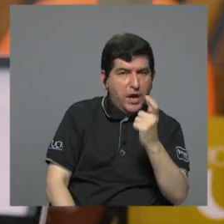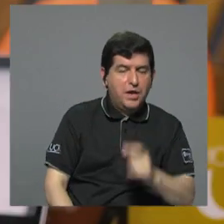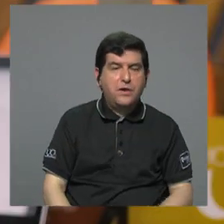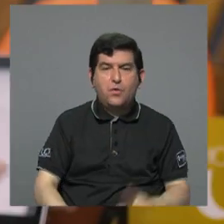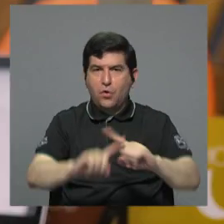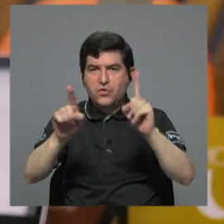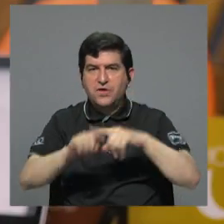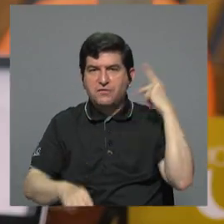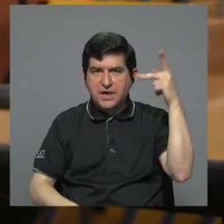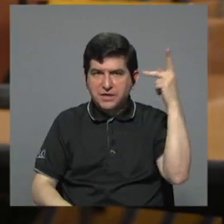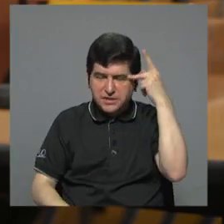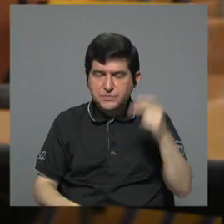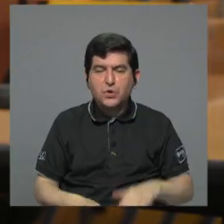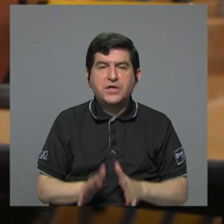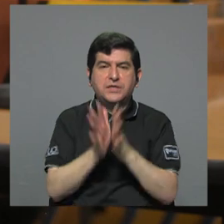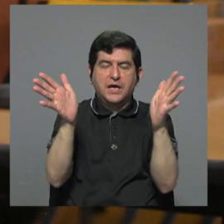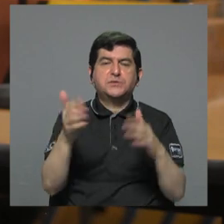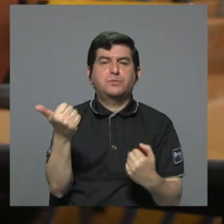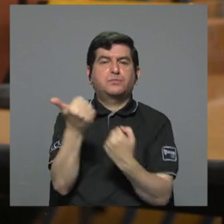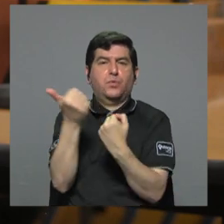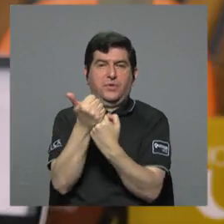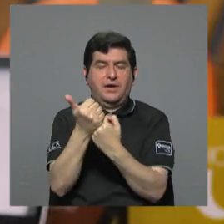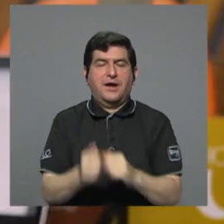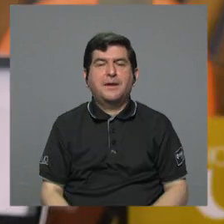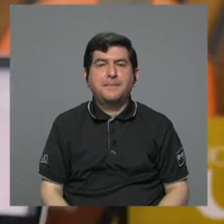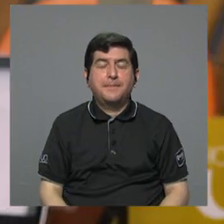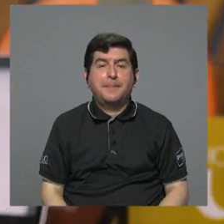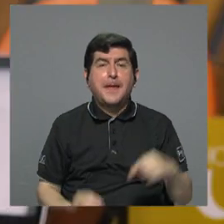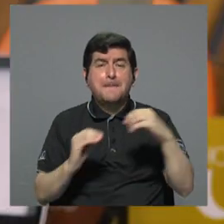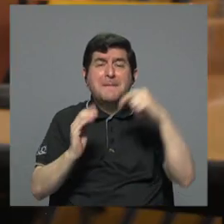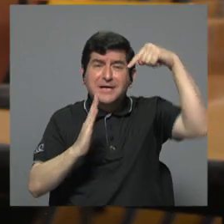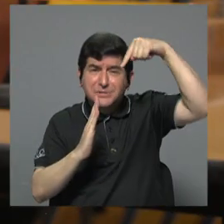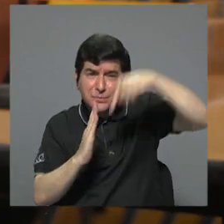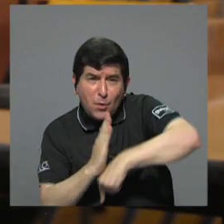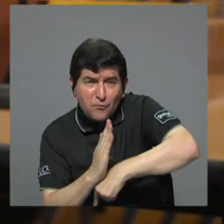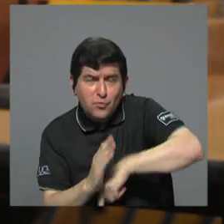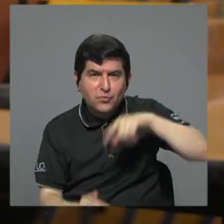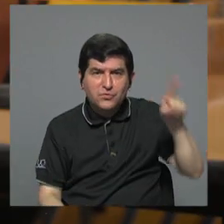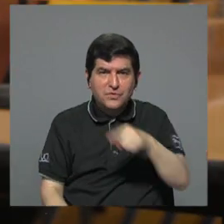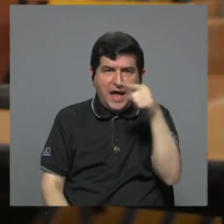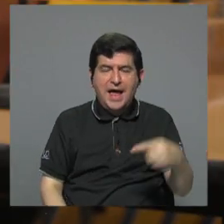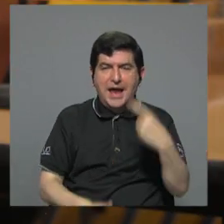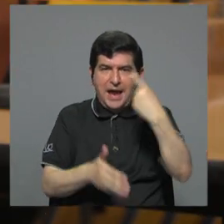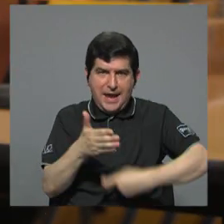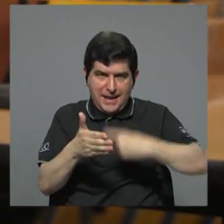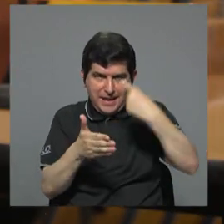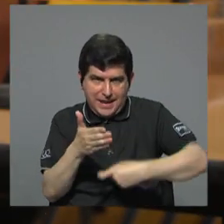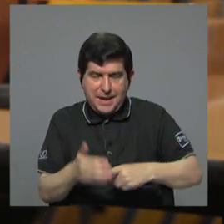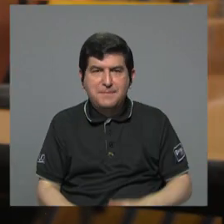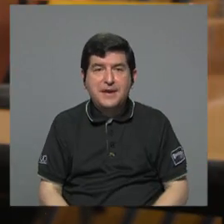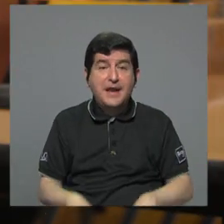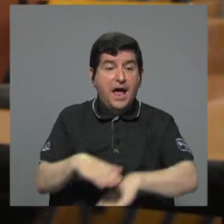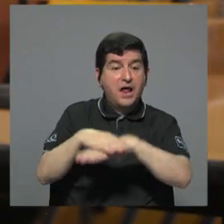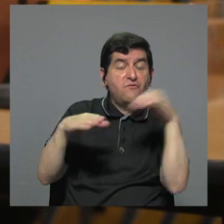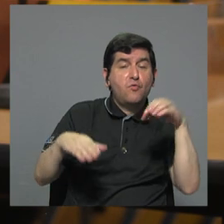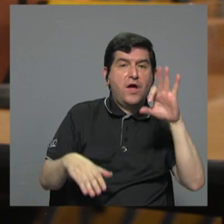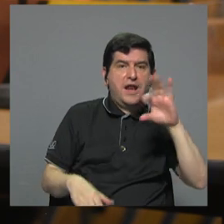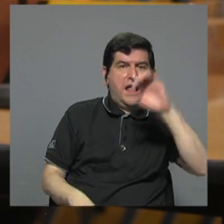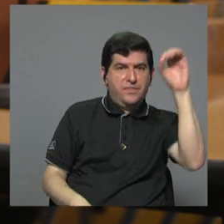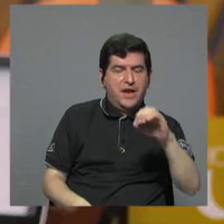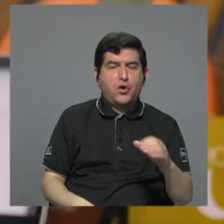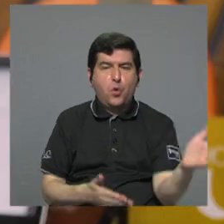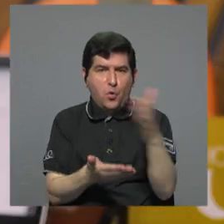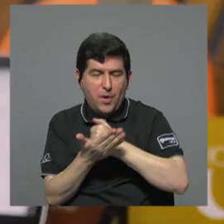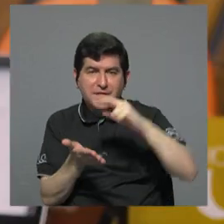a diversas políticas públicas además la medida más profunda la de quitar impuestos que queden por fuera del 90% de la